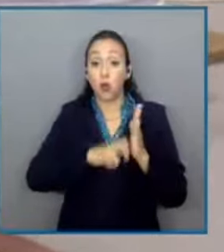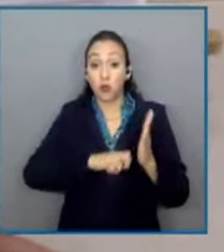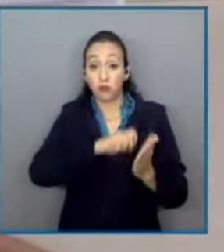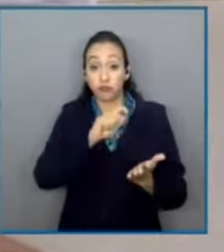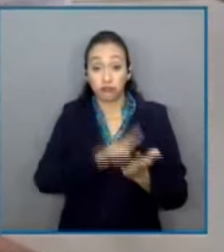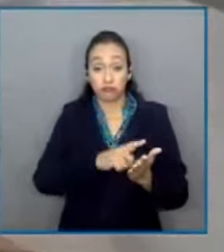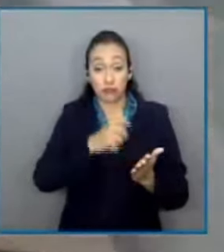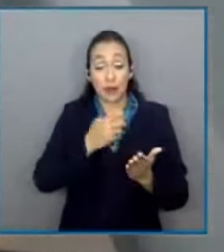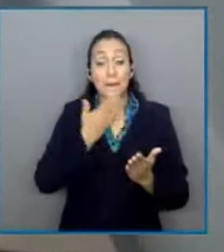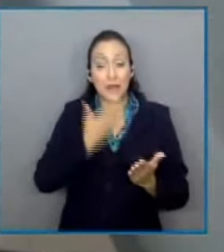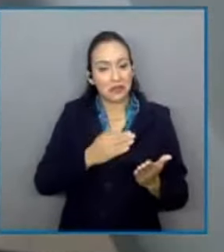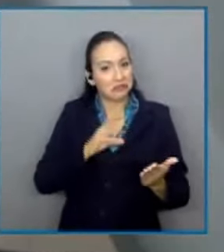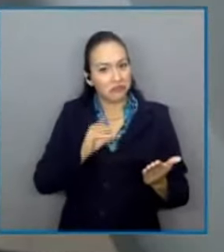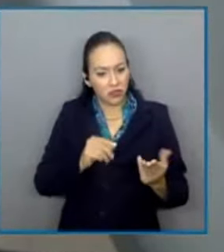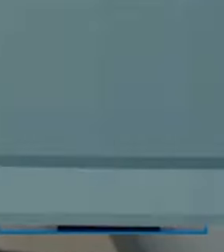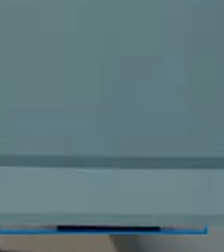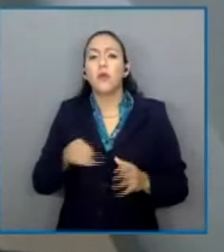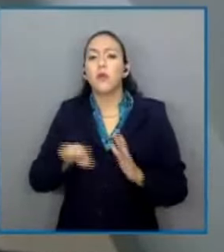de procuración de justicia.